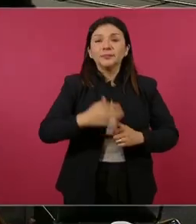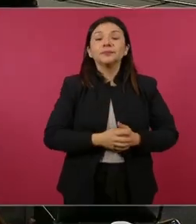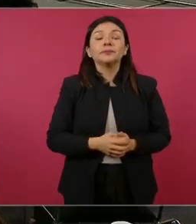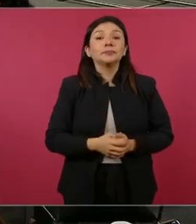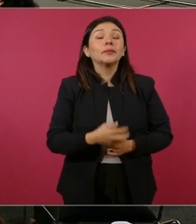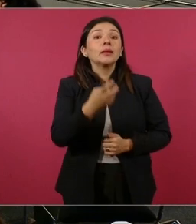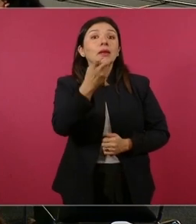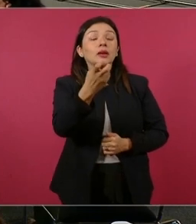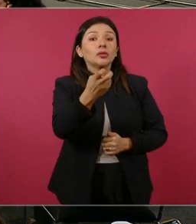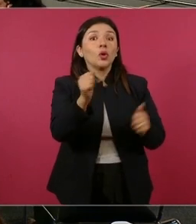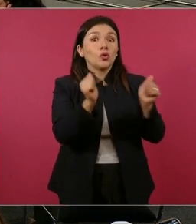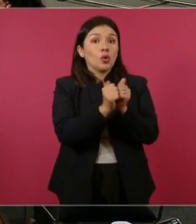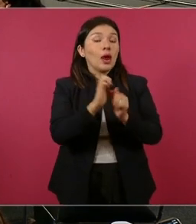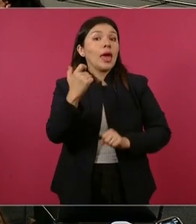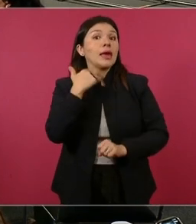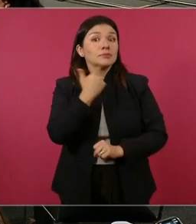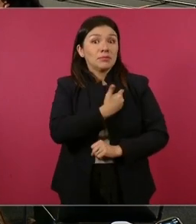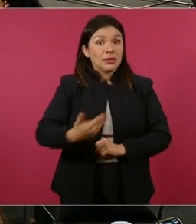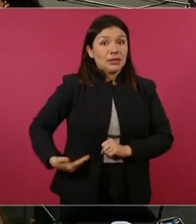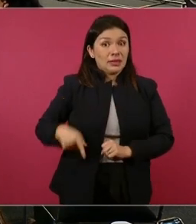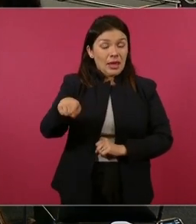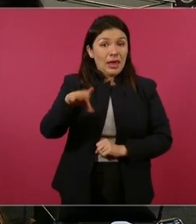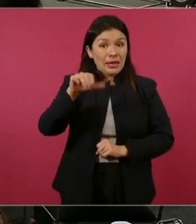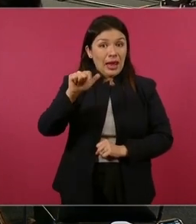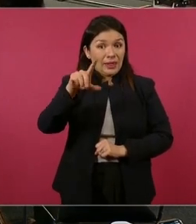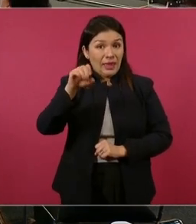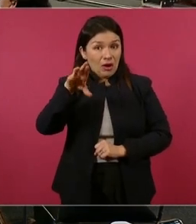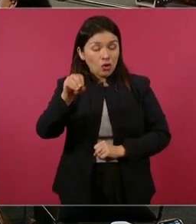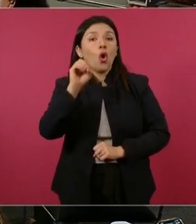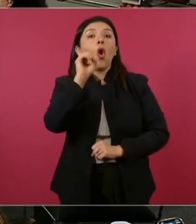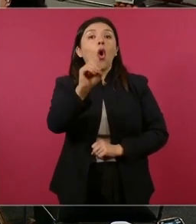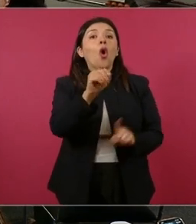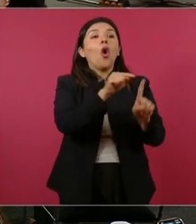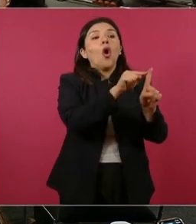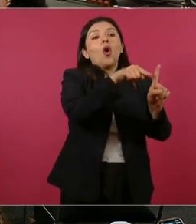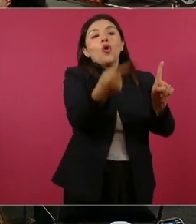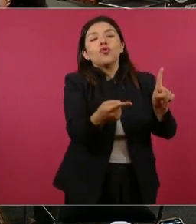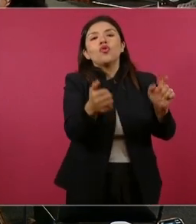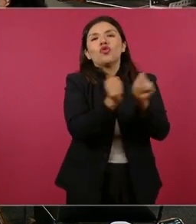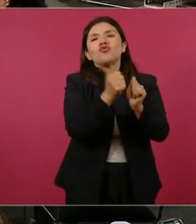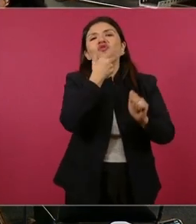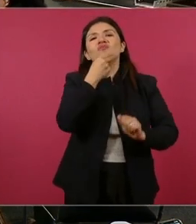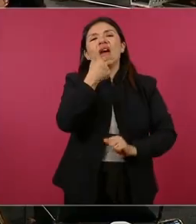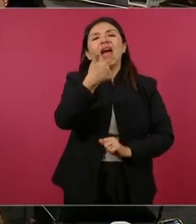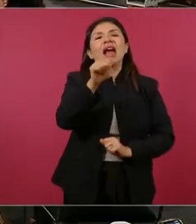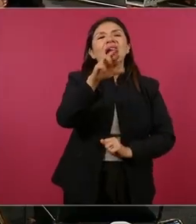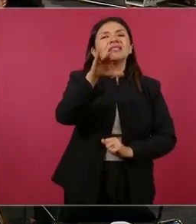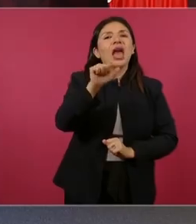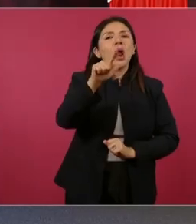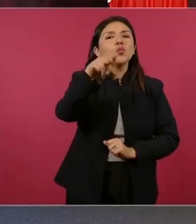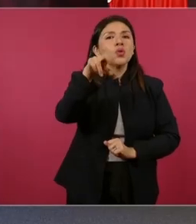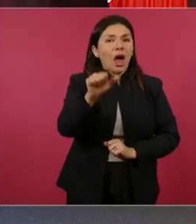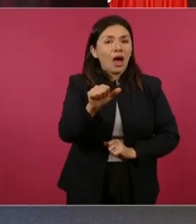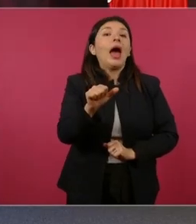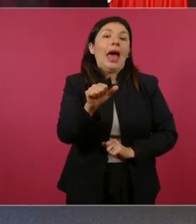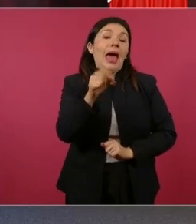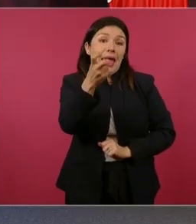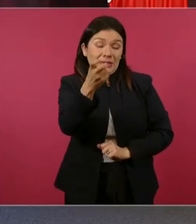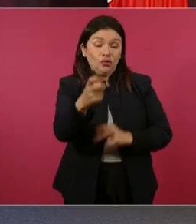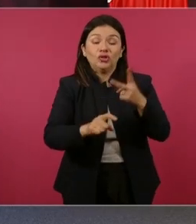Directamente al expresidente Felipe Calderón o mediante Genaro García López. Sí, ese es lo segundo. O sea, y lo